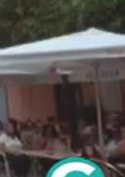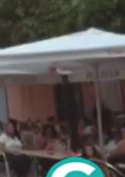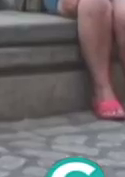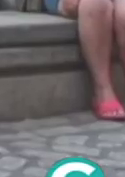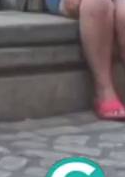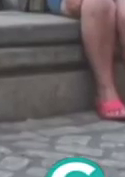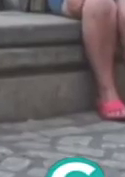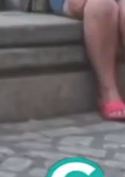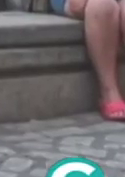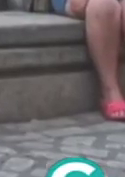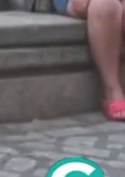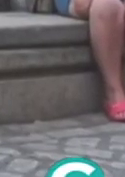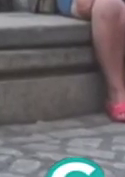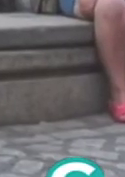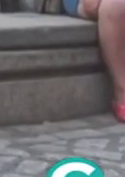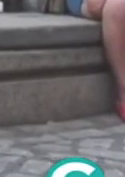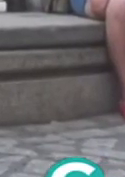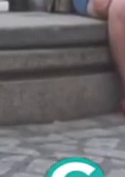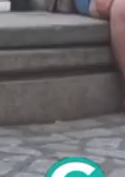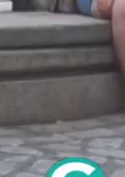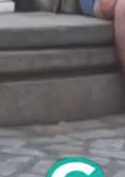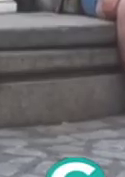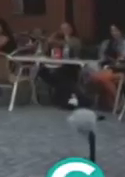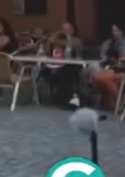¿Qué ha pasado, Milena, chiquitito?